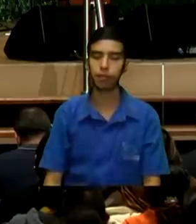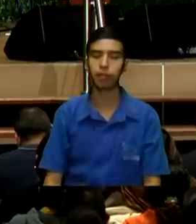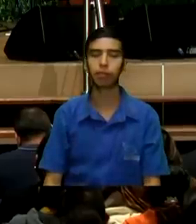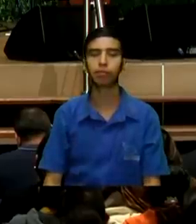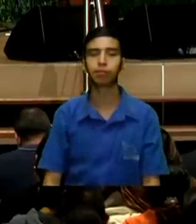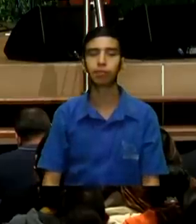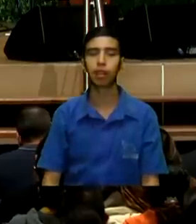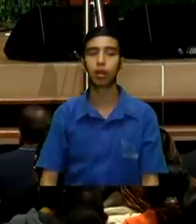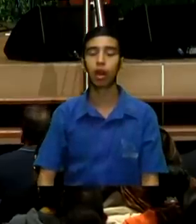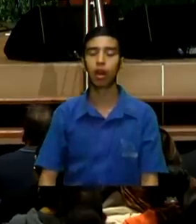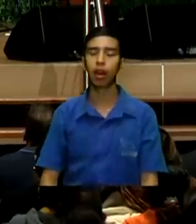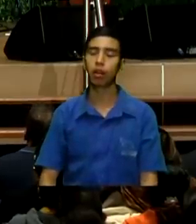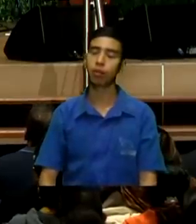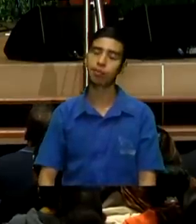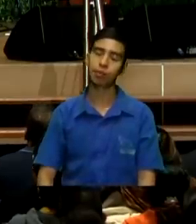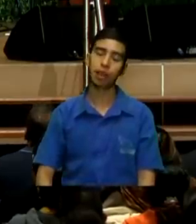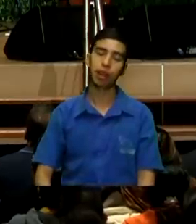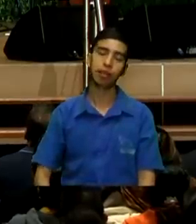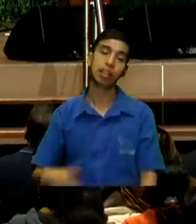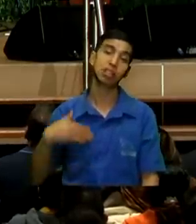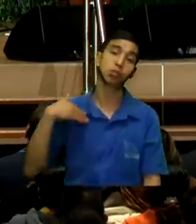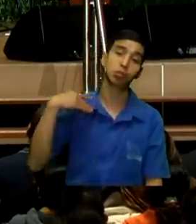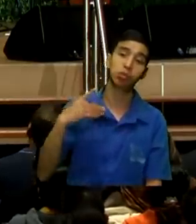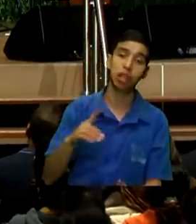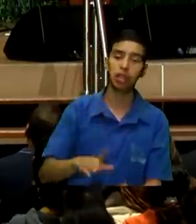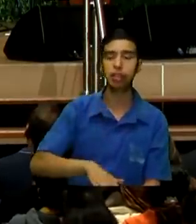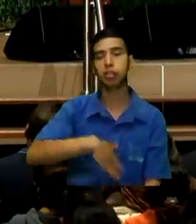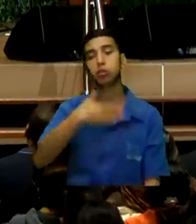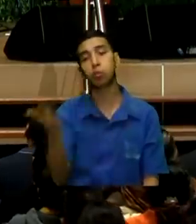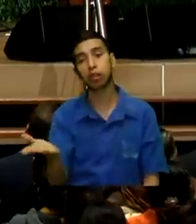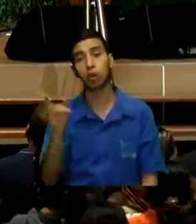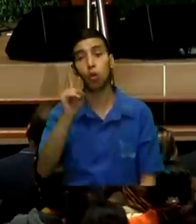todos los cristianos tienen que tener.